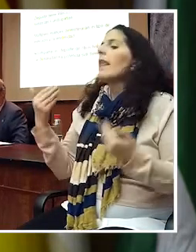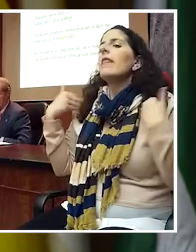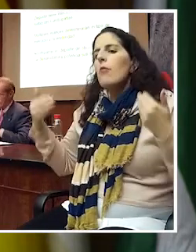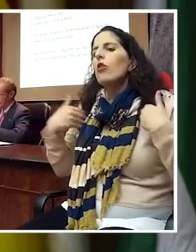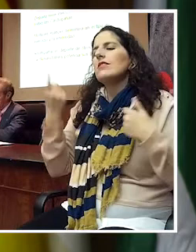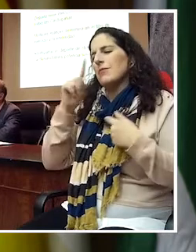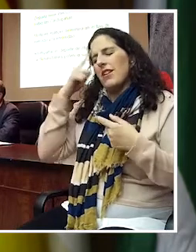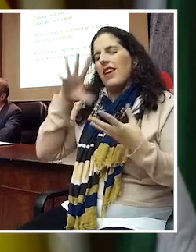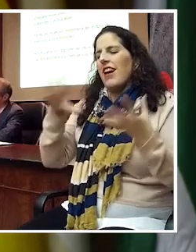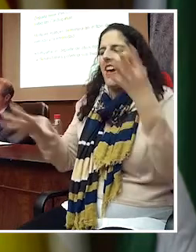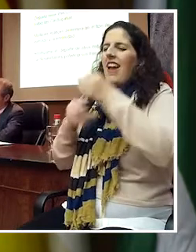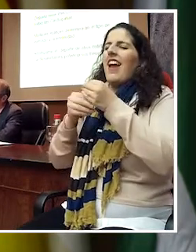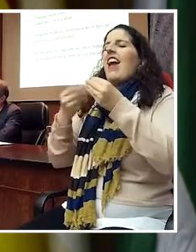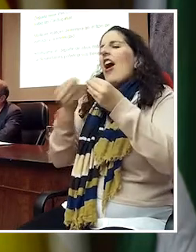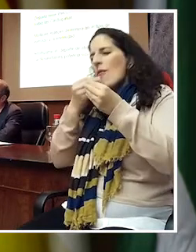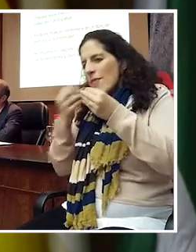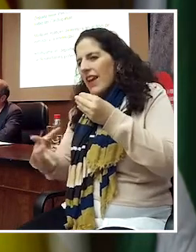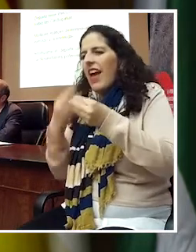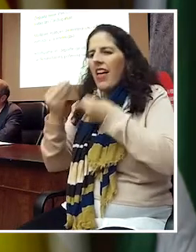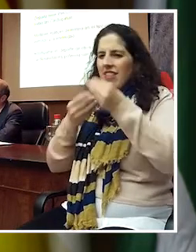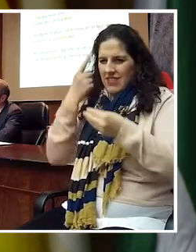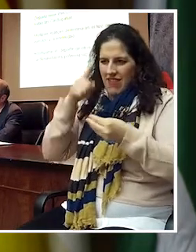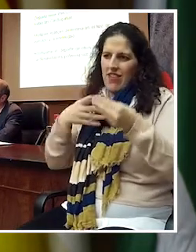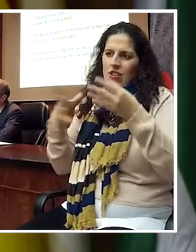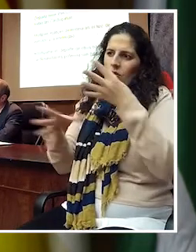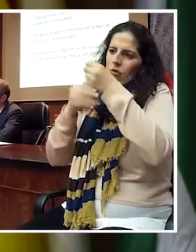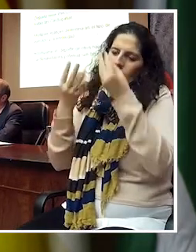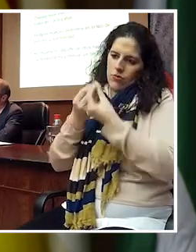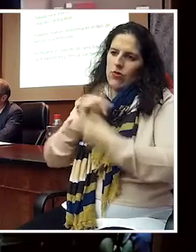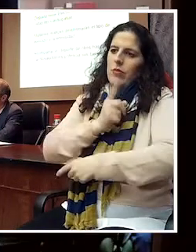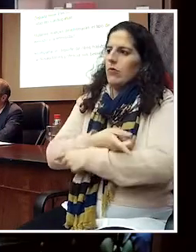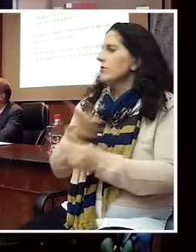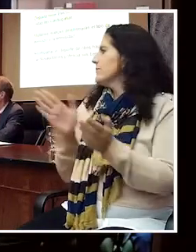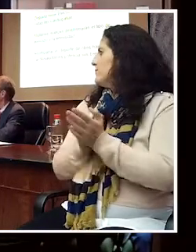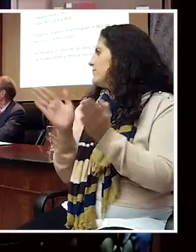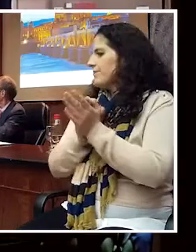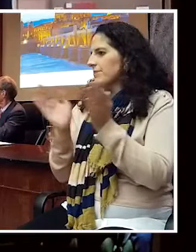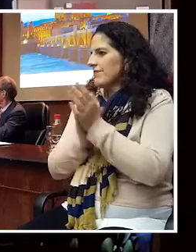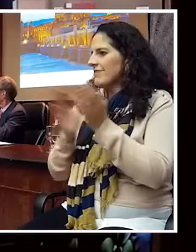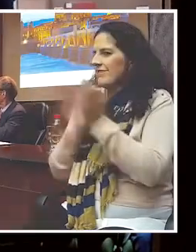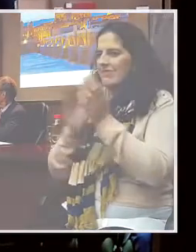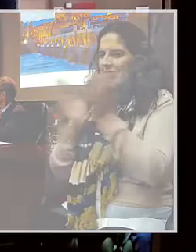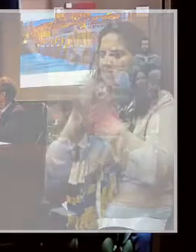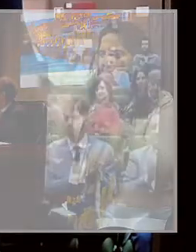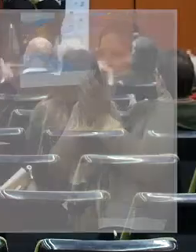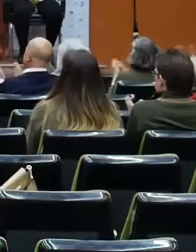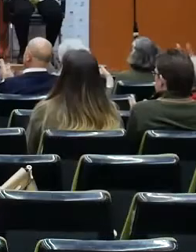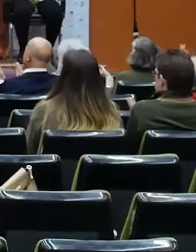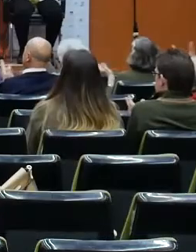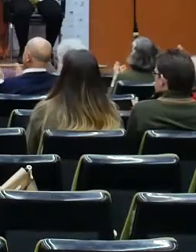hábitos cardiosaludables, pues potencia sus beneficios. Eso es todo. Muchas gracias por...